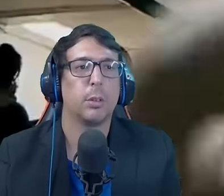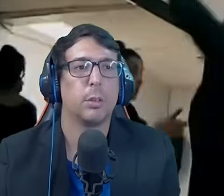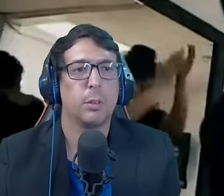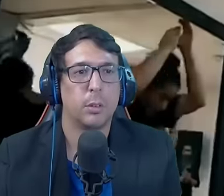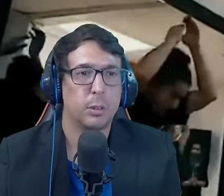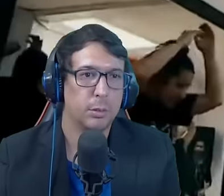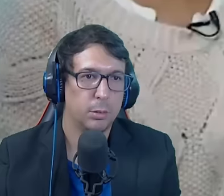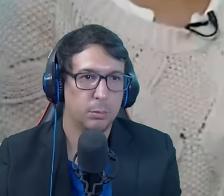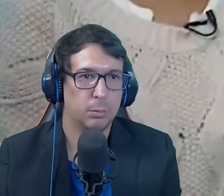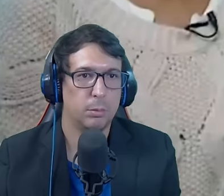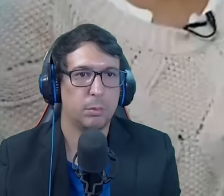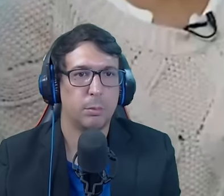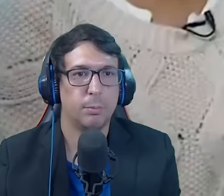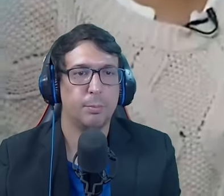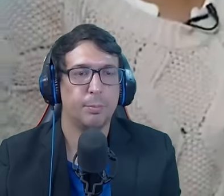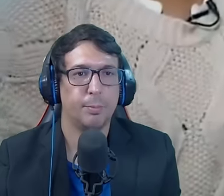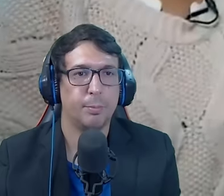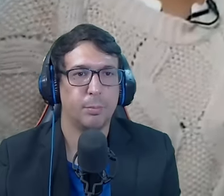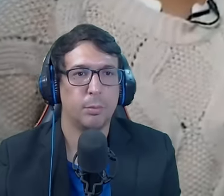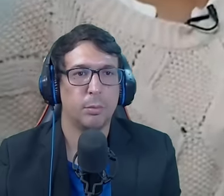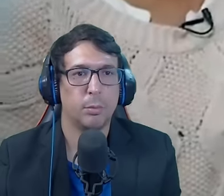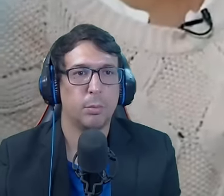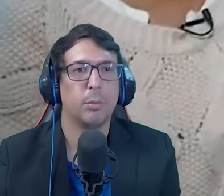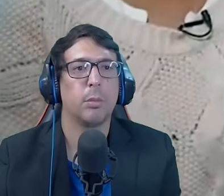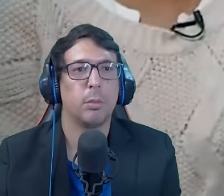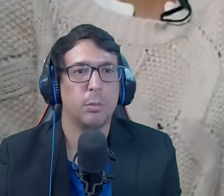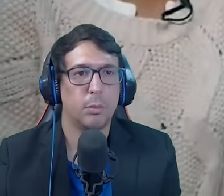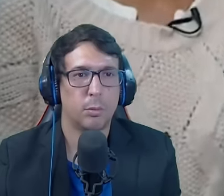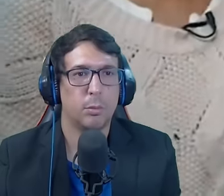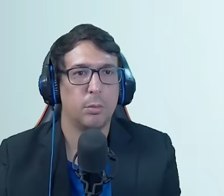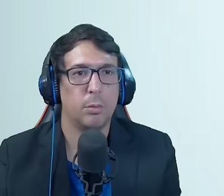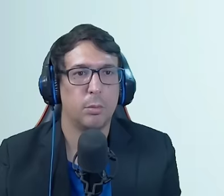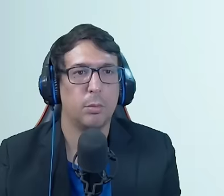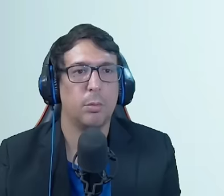Bueno, pues vamos a vivir la aventura. Mejor que estar en mi casa sentada sin hacer nada.